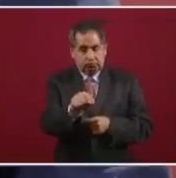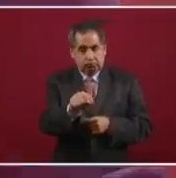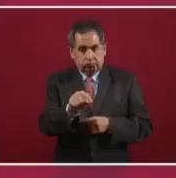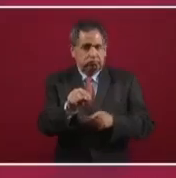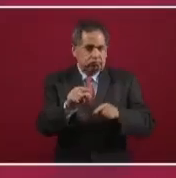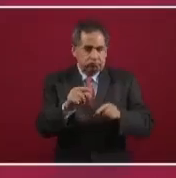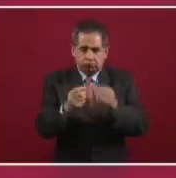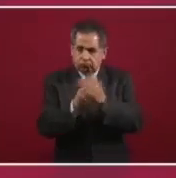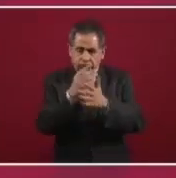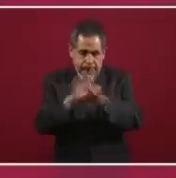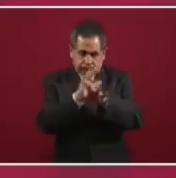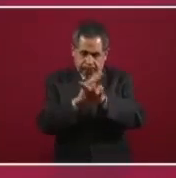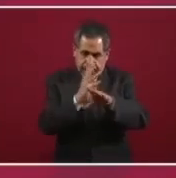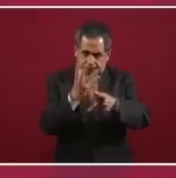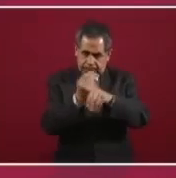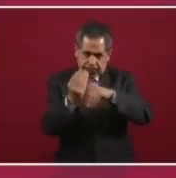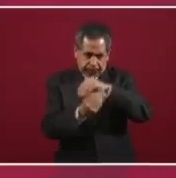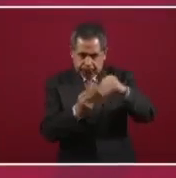renovada